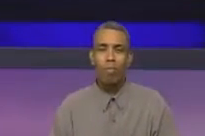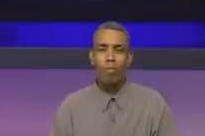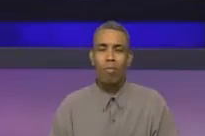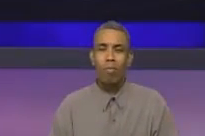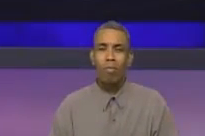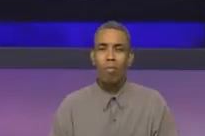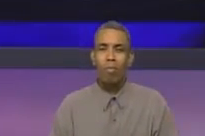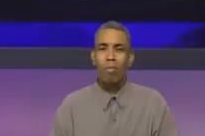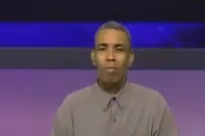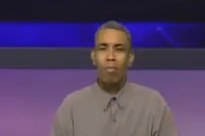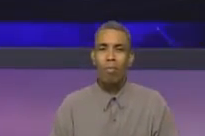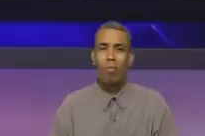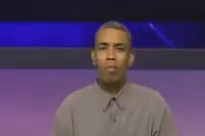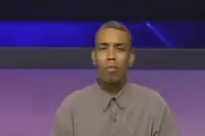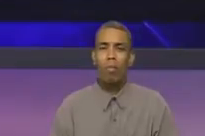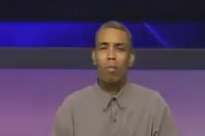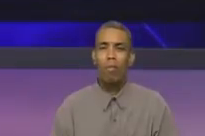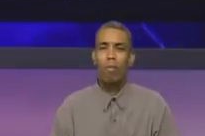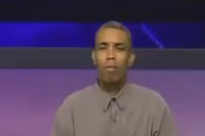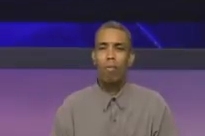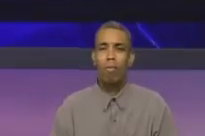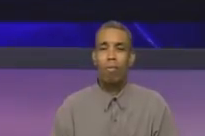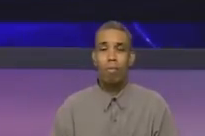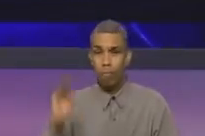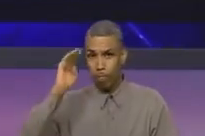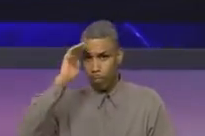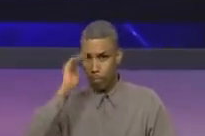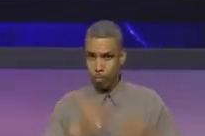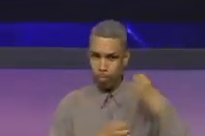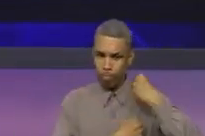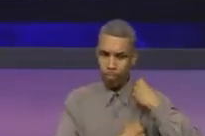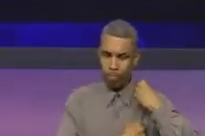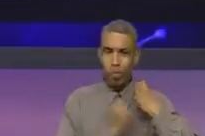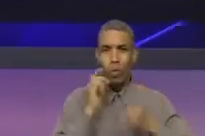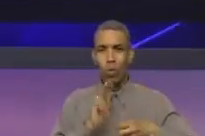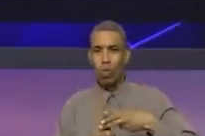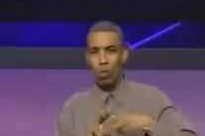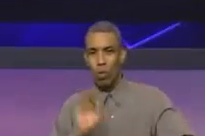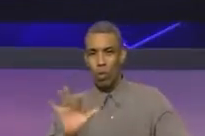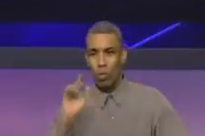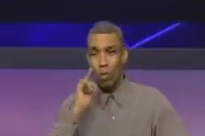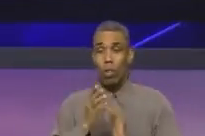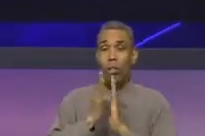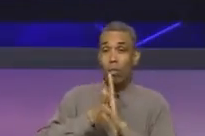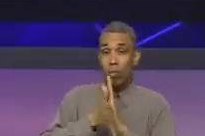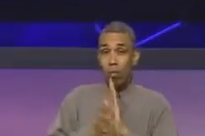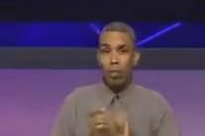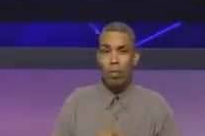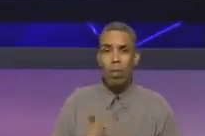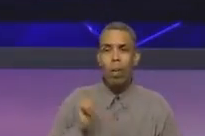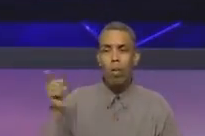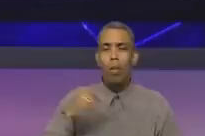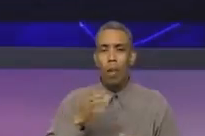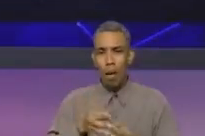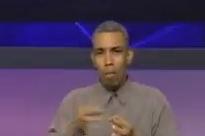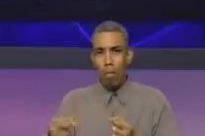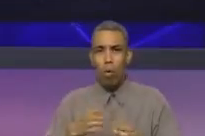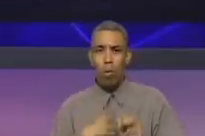La Quinta Brigada del Ejército informó sobre la destrucción de un laboratorio de procesamiento de cocaína en Morales, sur de